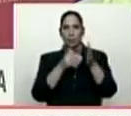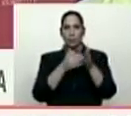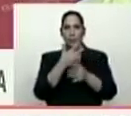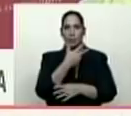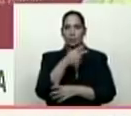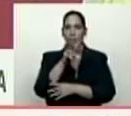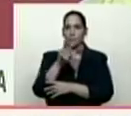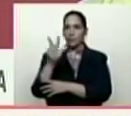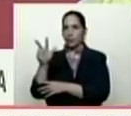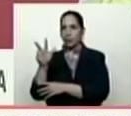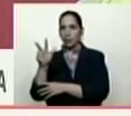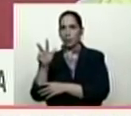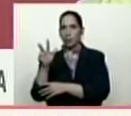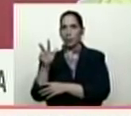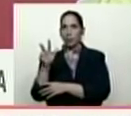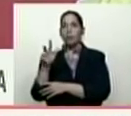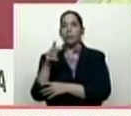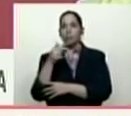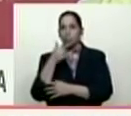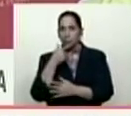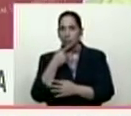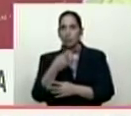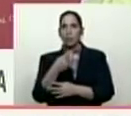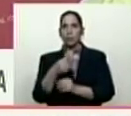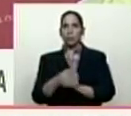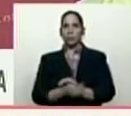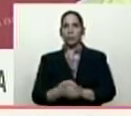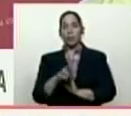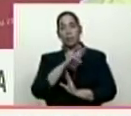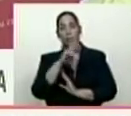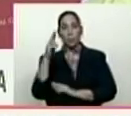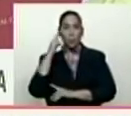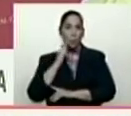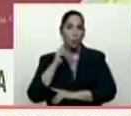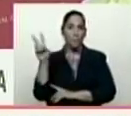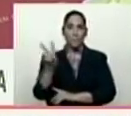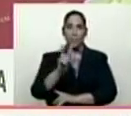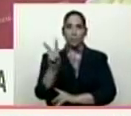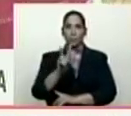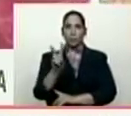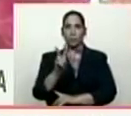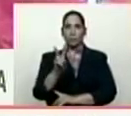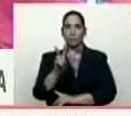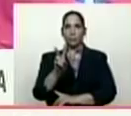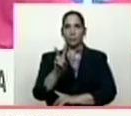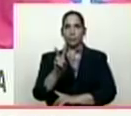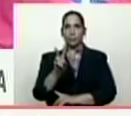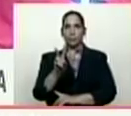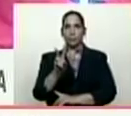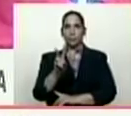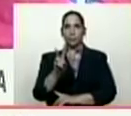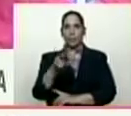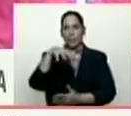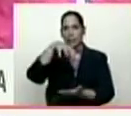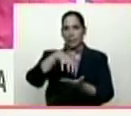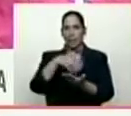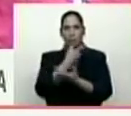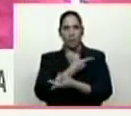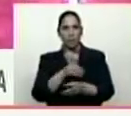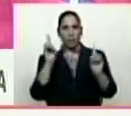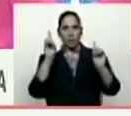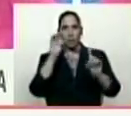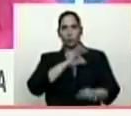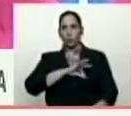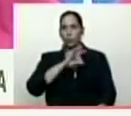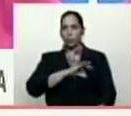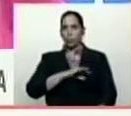66.323, extraordinario, considerando que la República Bolivariana de Venezuela es un Estado democrático y social